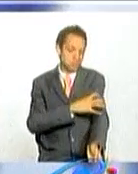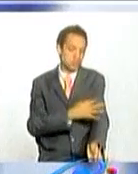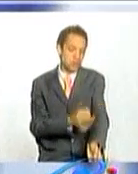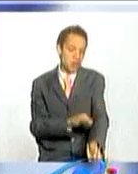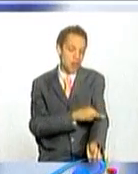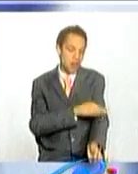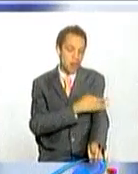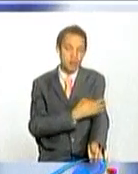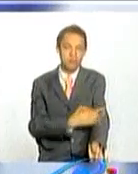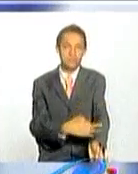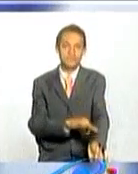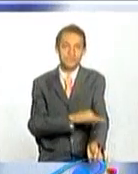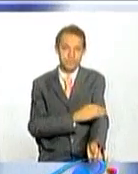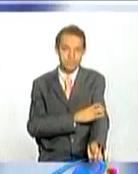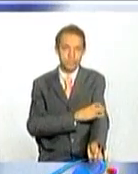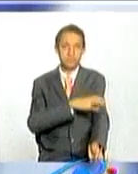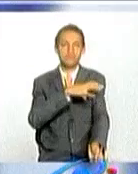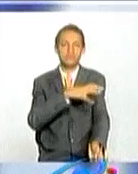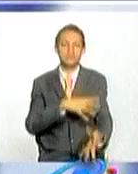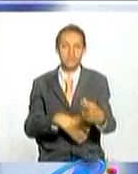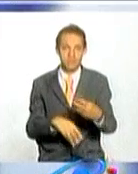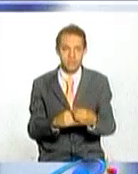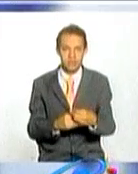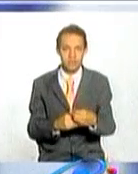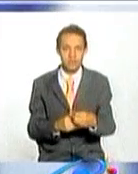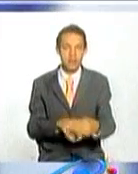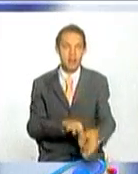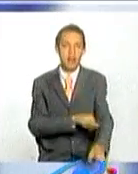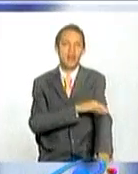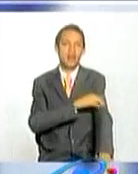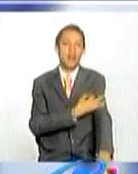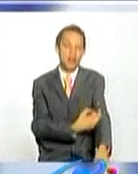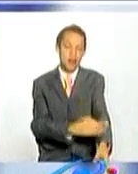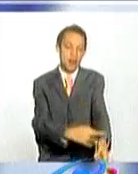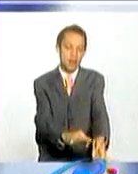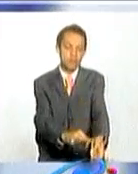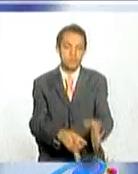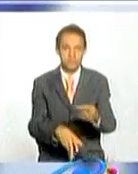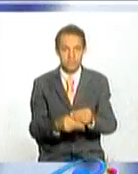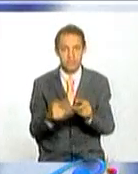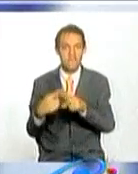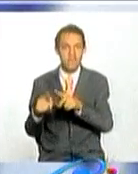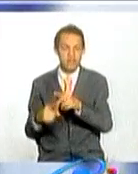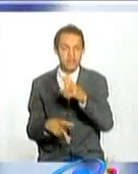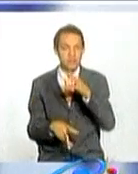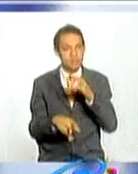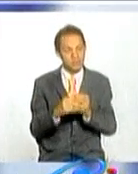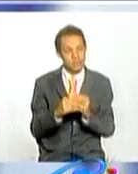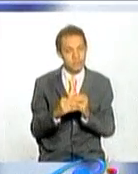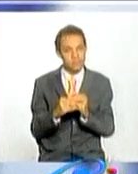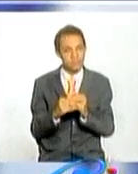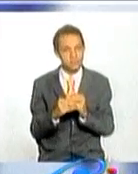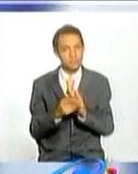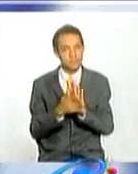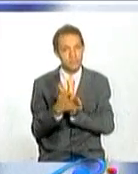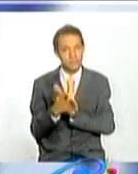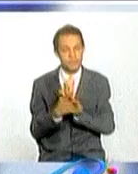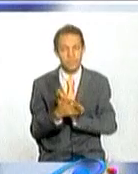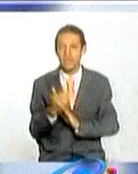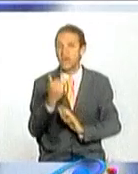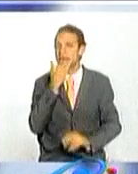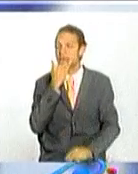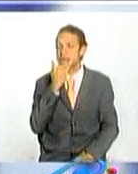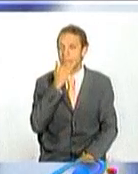de la alimentación, la relación de las grasas con la patología de la vesícula y el hígado. Ahora bien, ¿qué es lo que pasa con